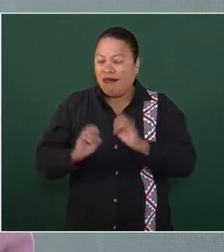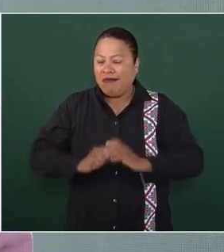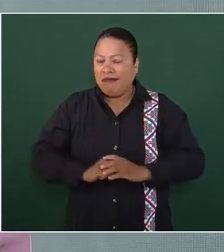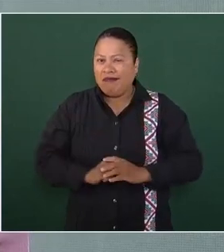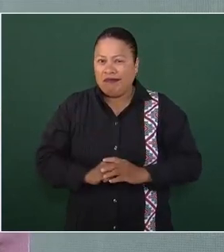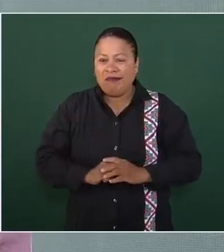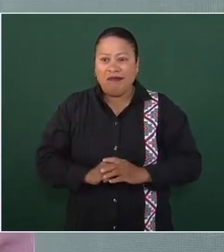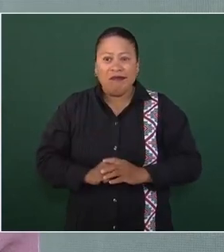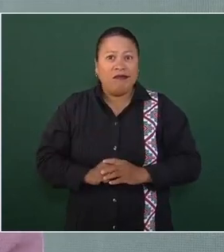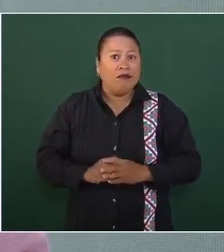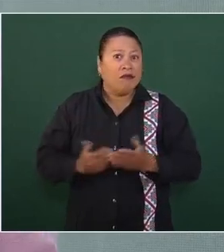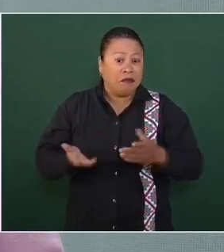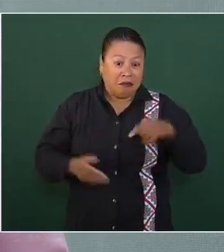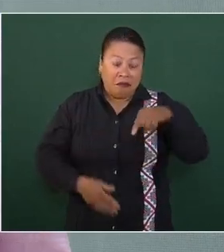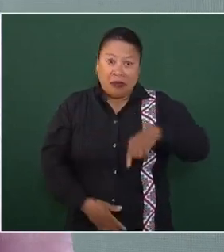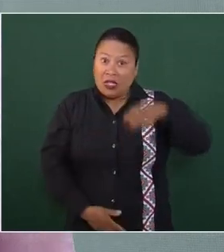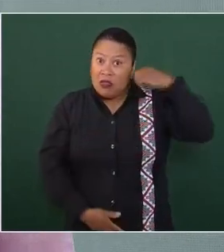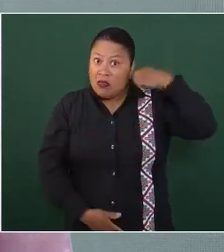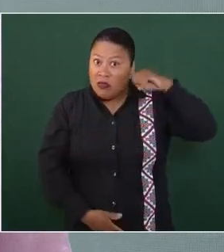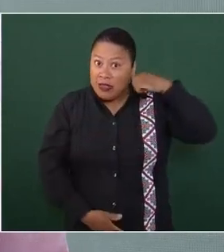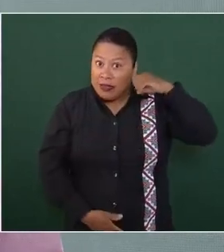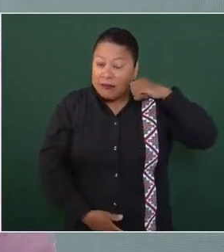y en el caso de Oaxaca